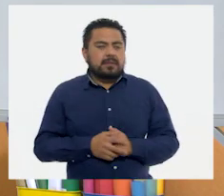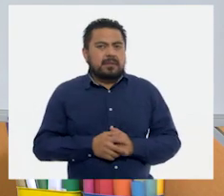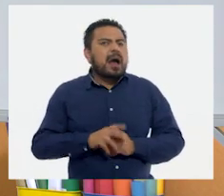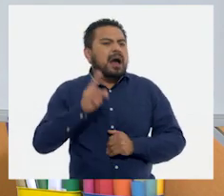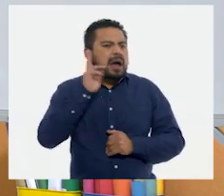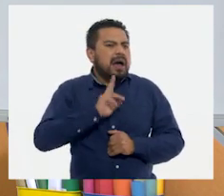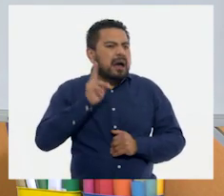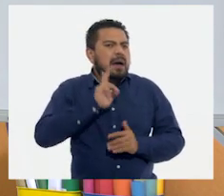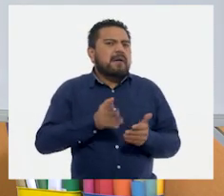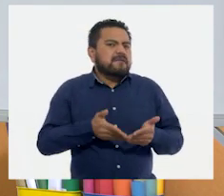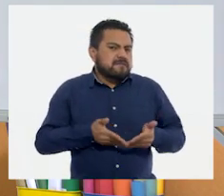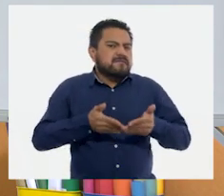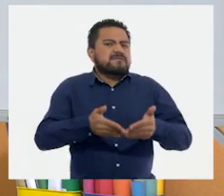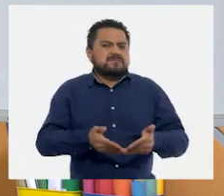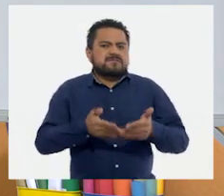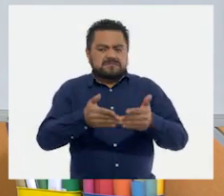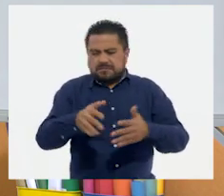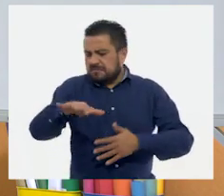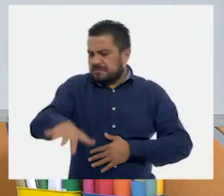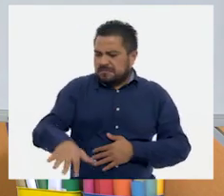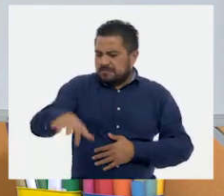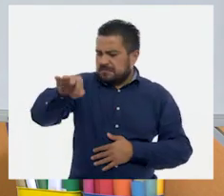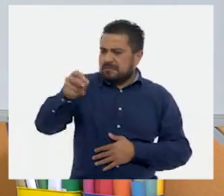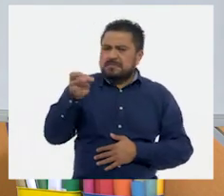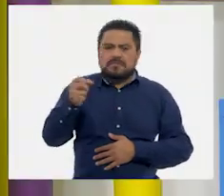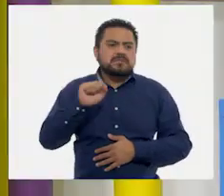ponerle aquí el del barco.